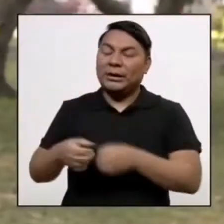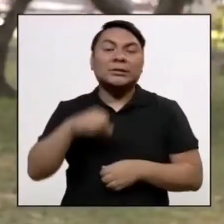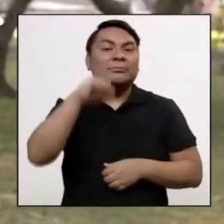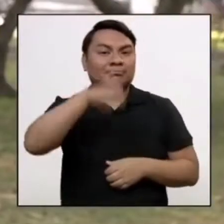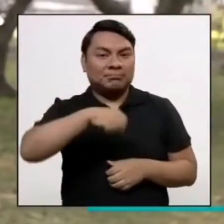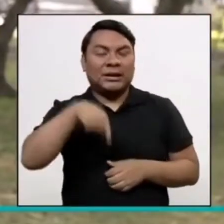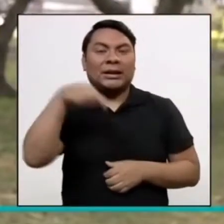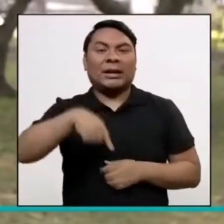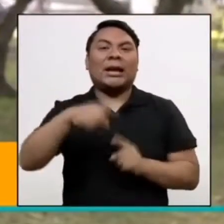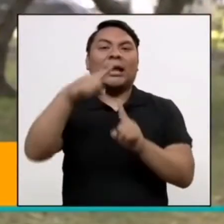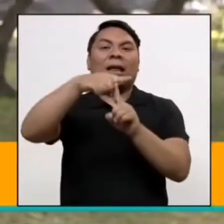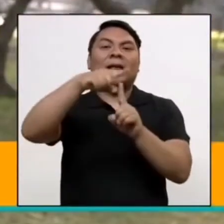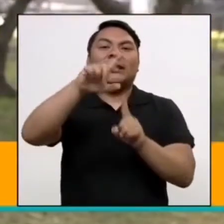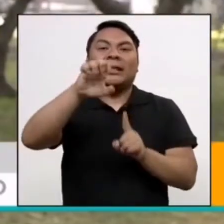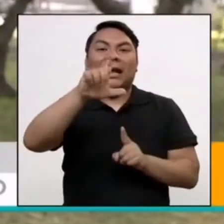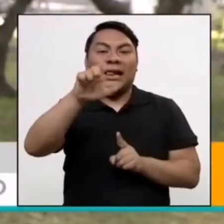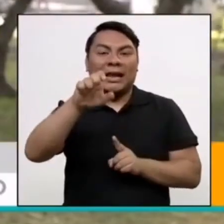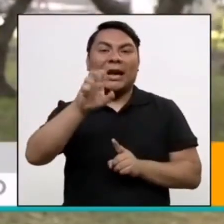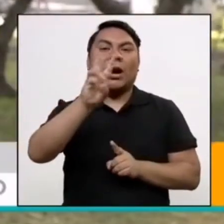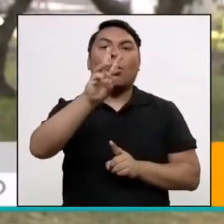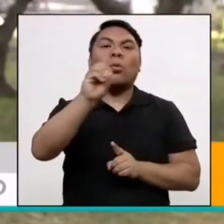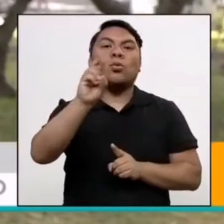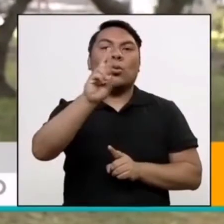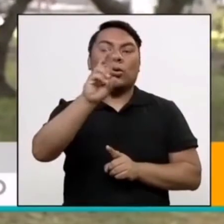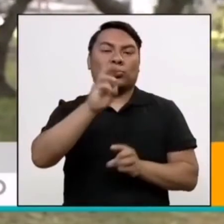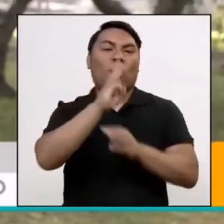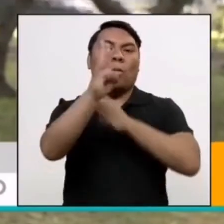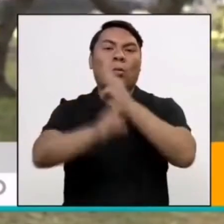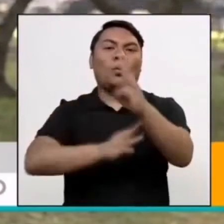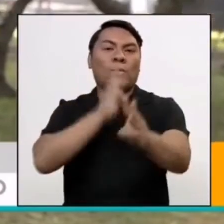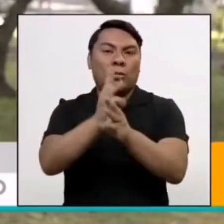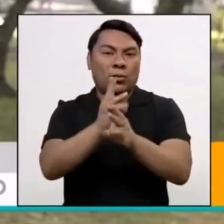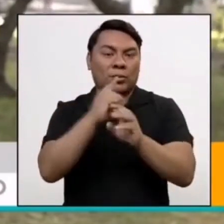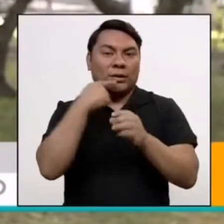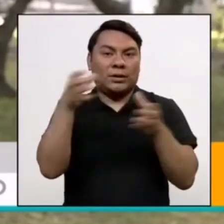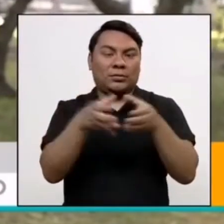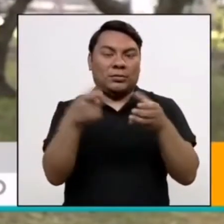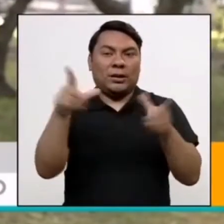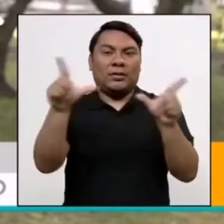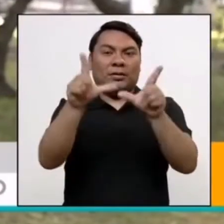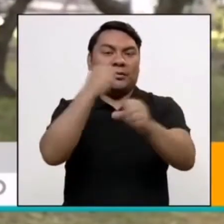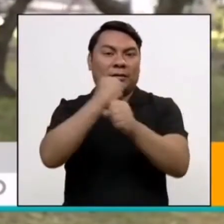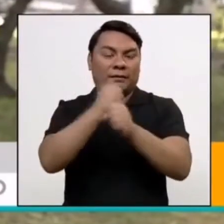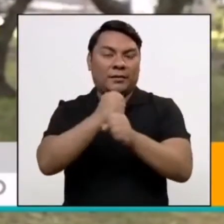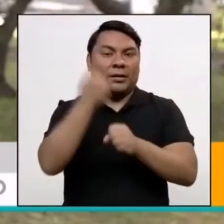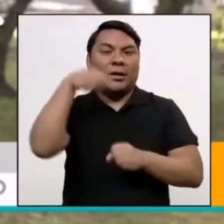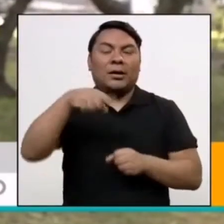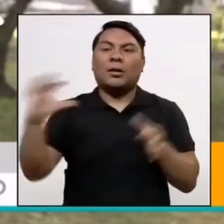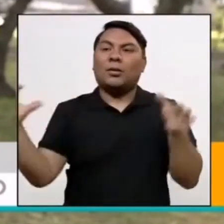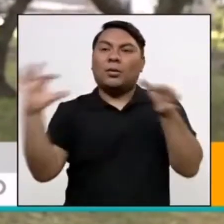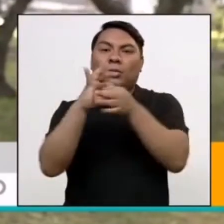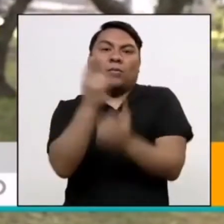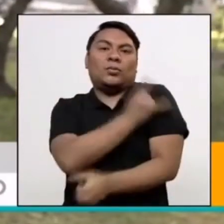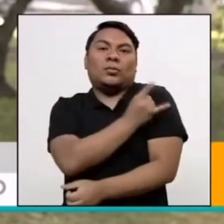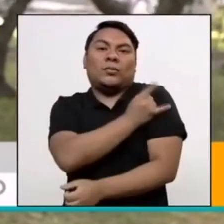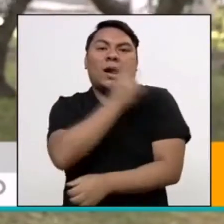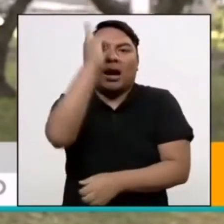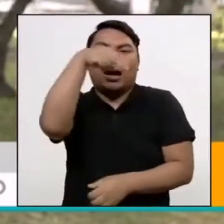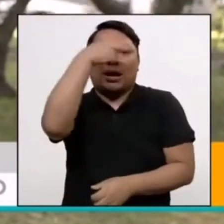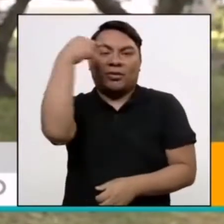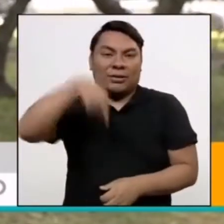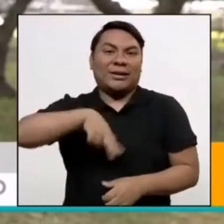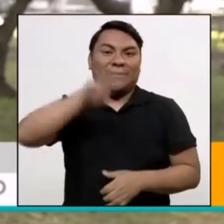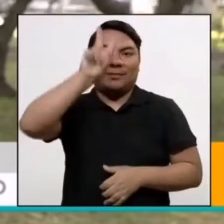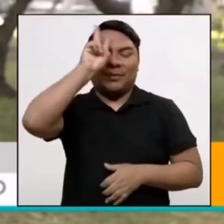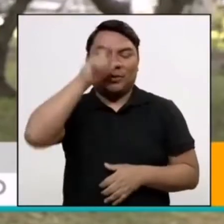denominado Telework, que lo organiza la Academia Internacional de Teletrabajo. En este caso fue organizado con la Universidad Católica del Perú,